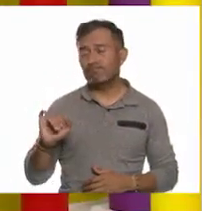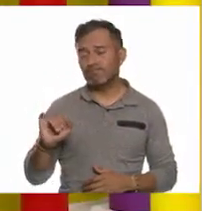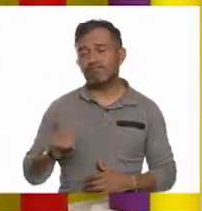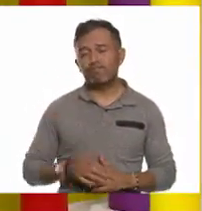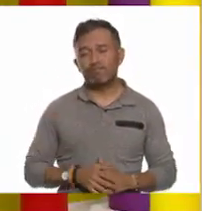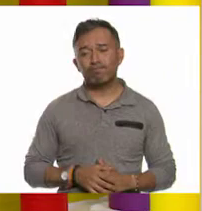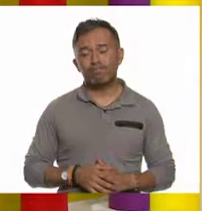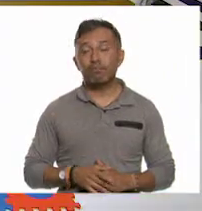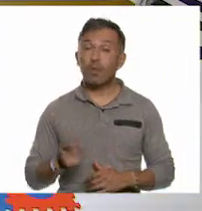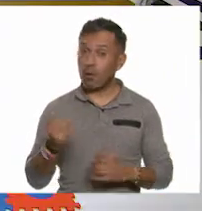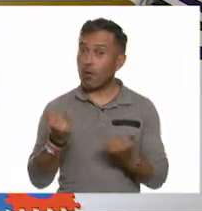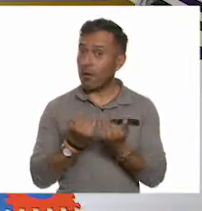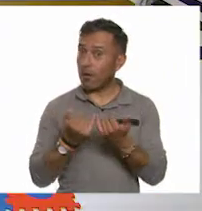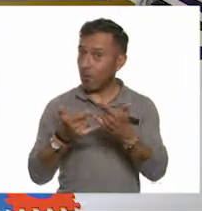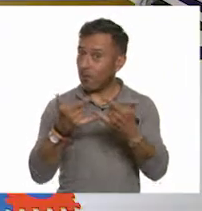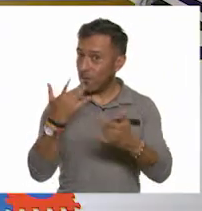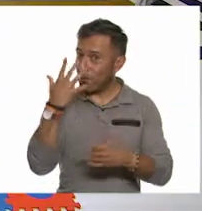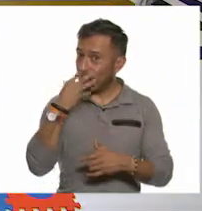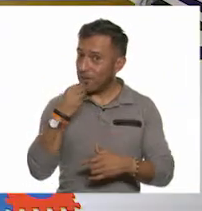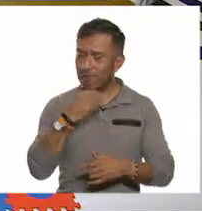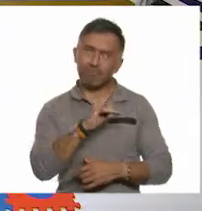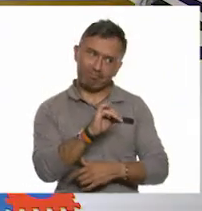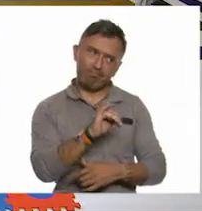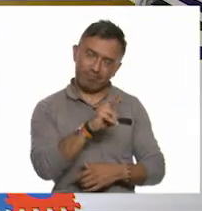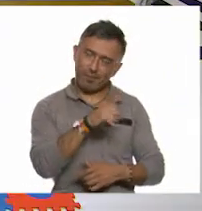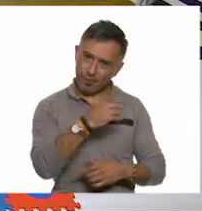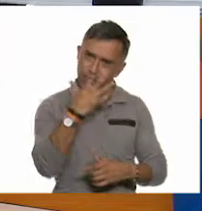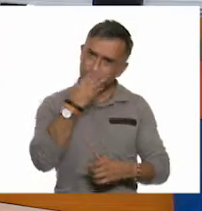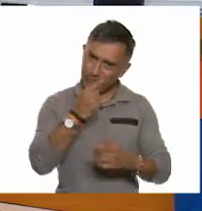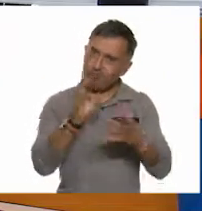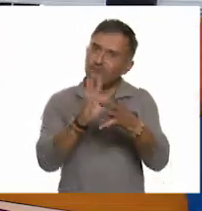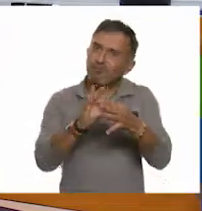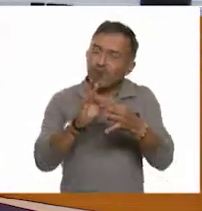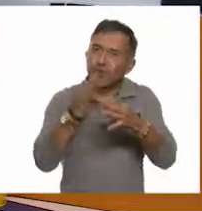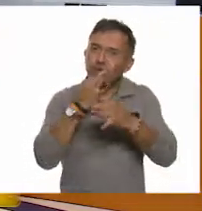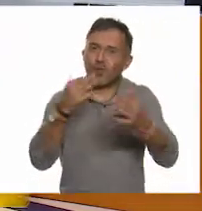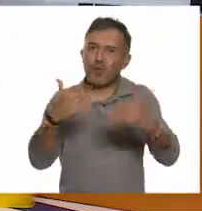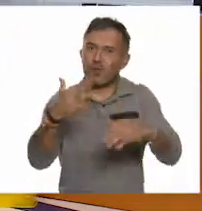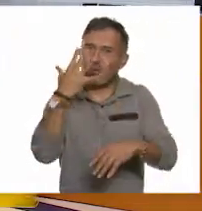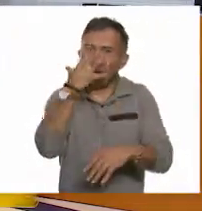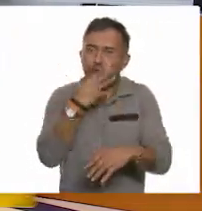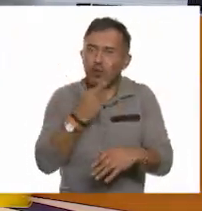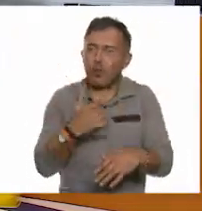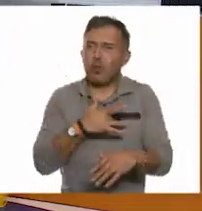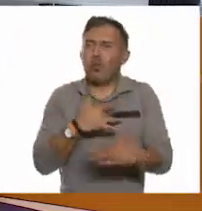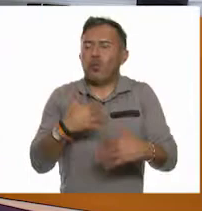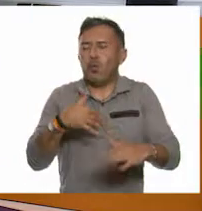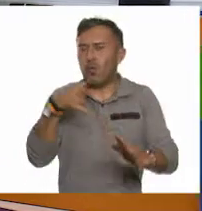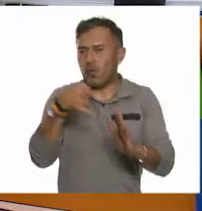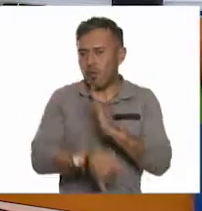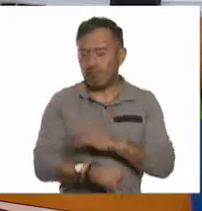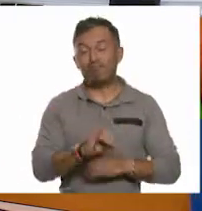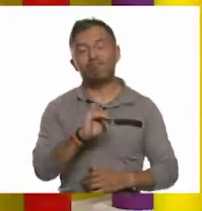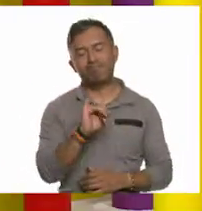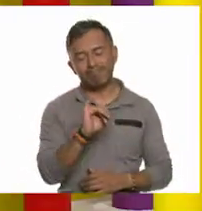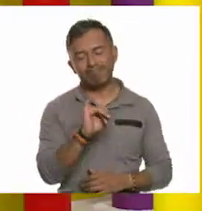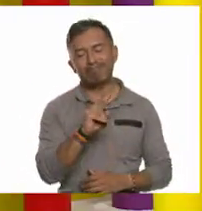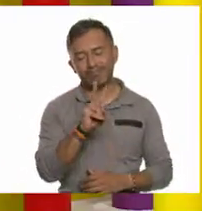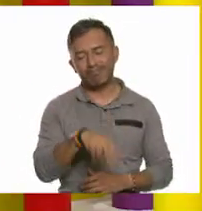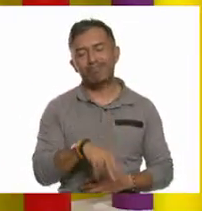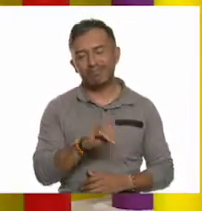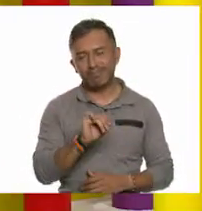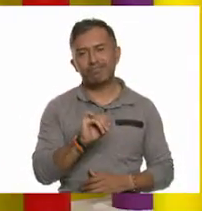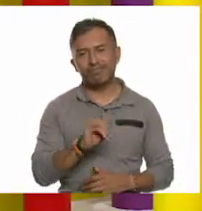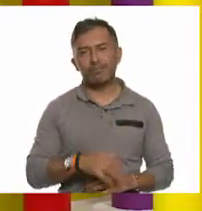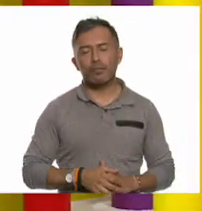Pero también muy bonito. Sí, también está Tiene muy un bonito. mensaje muy bonito, muy profundo. Ya. Nos Sí, la despejamos. verdad, sí. ¿Qué te